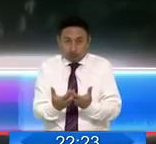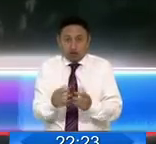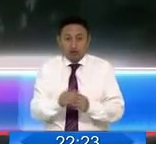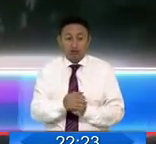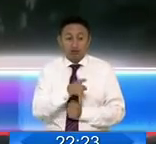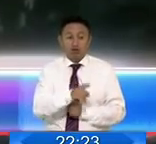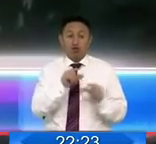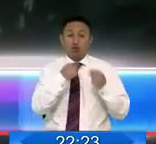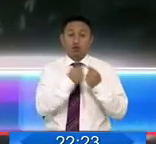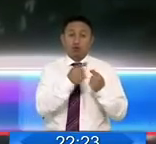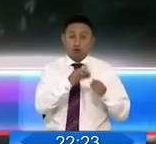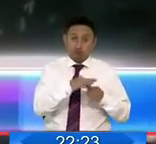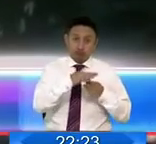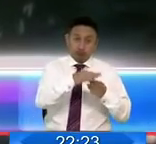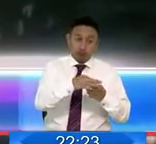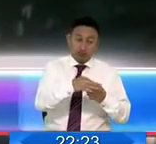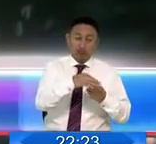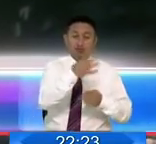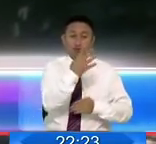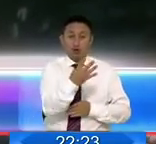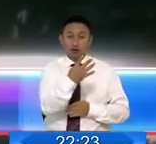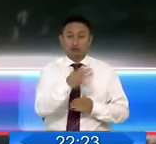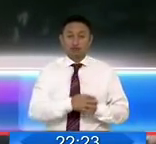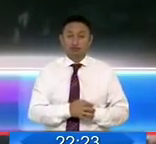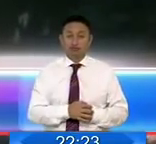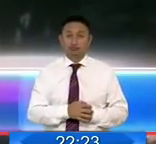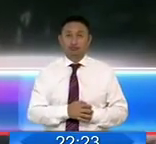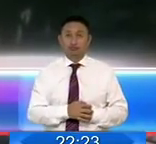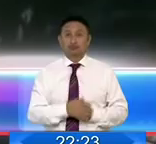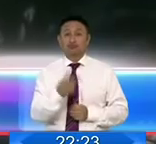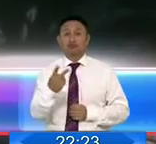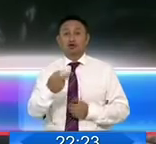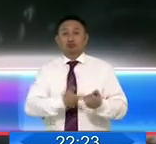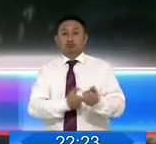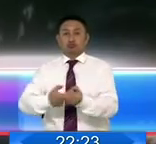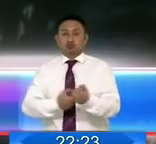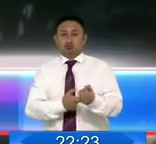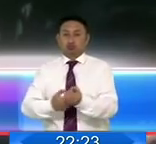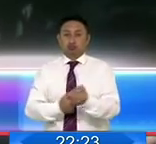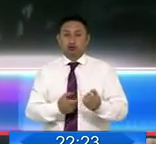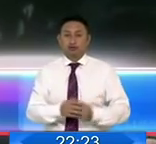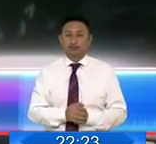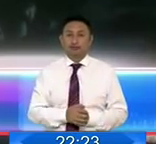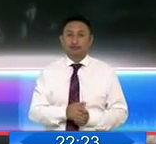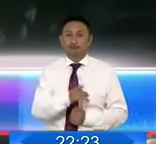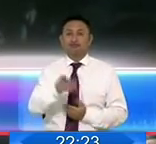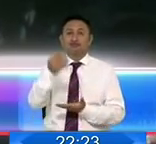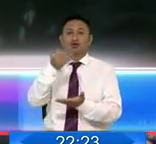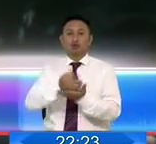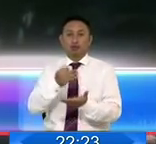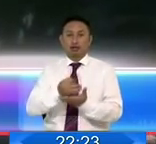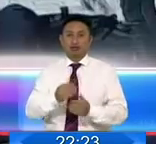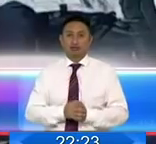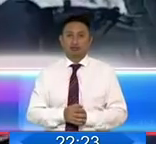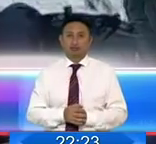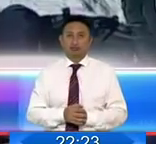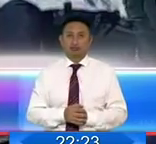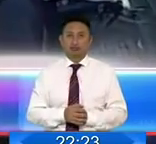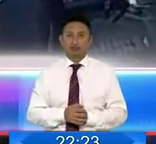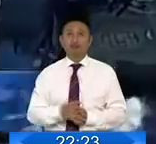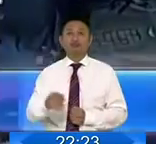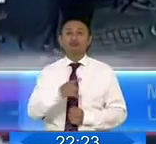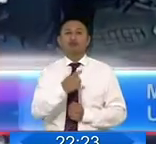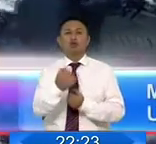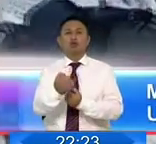del grupo de Aseguín y 2 señores bomberos del sector de Cotopaxi. Según